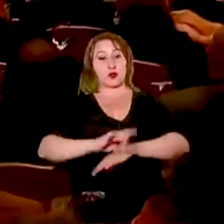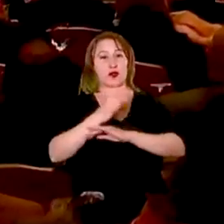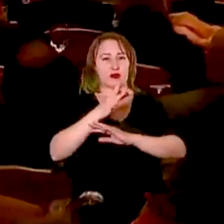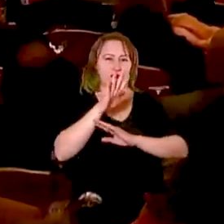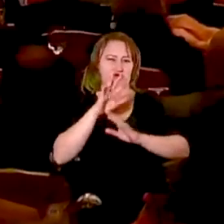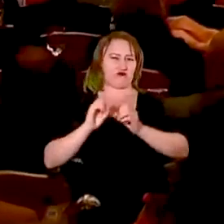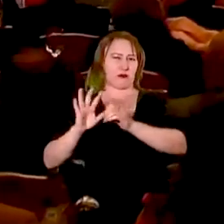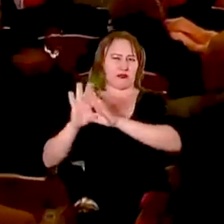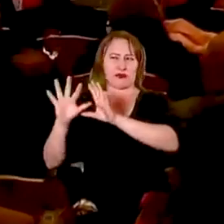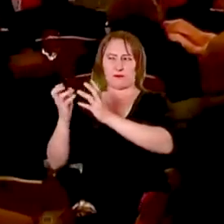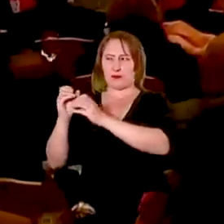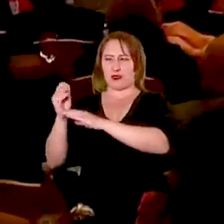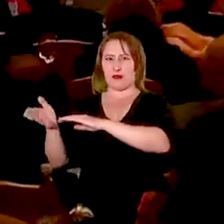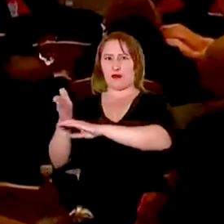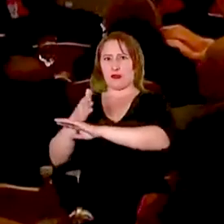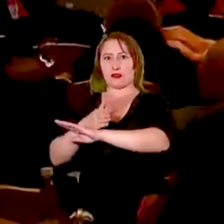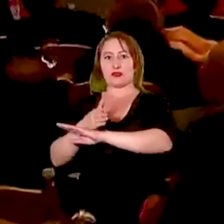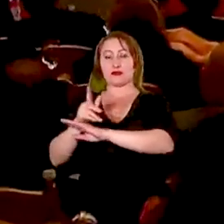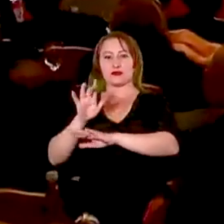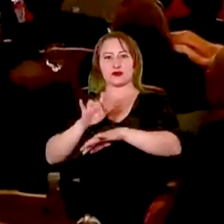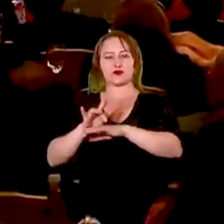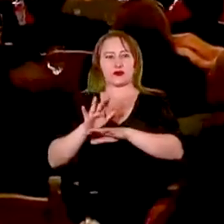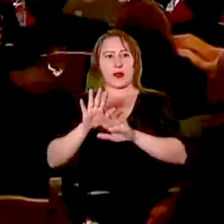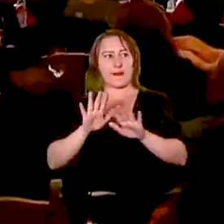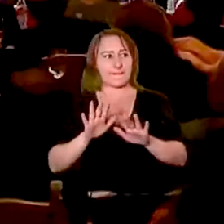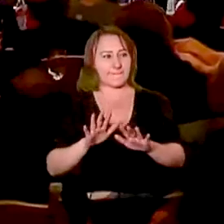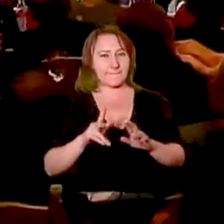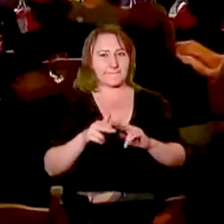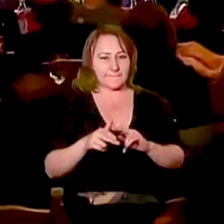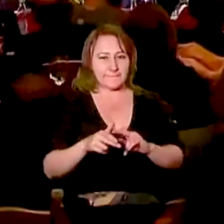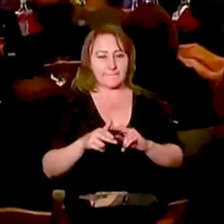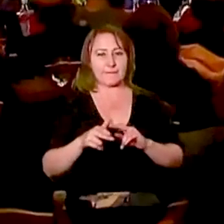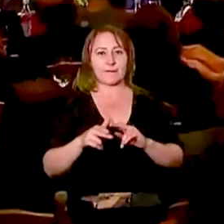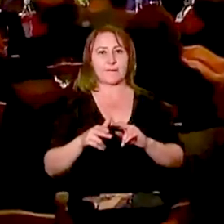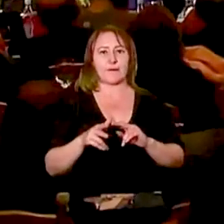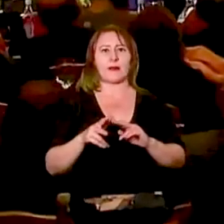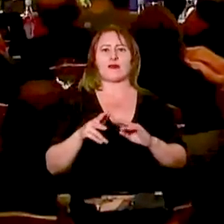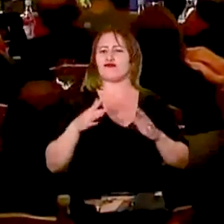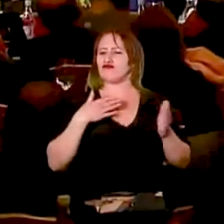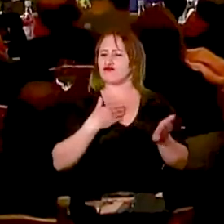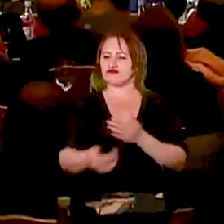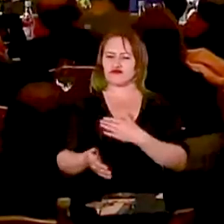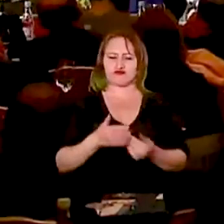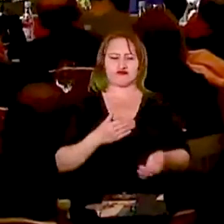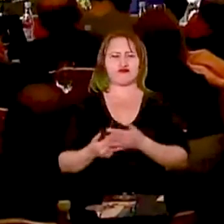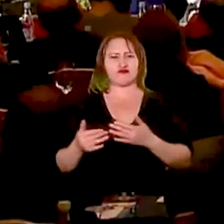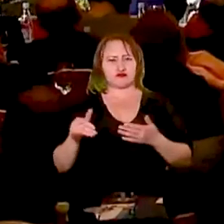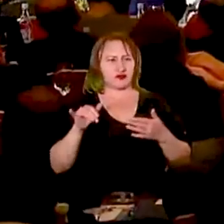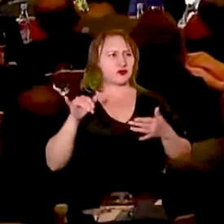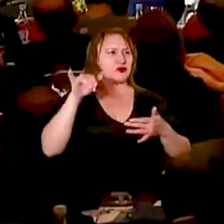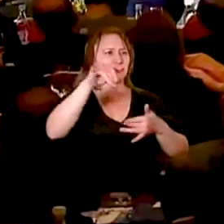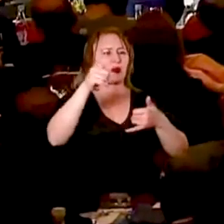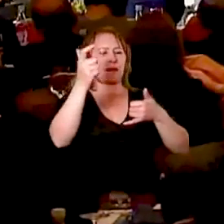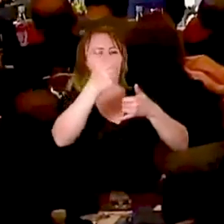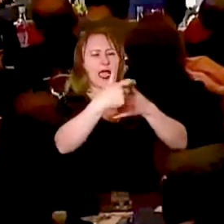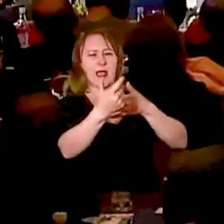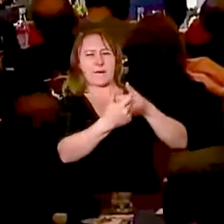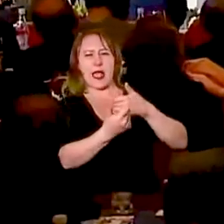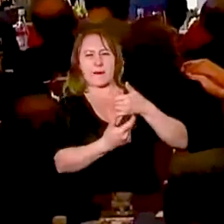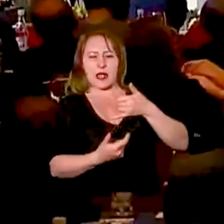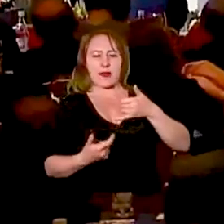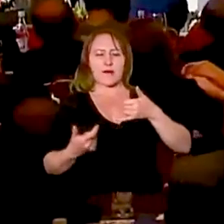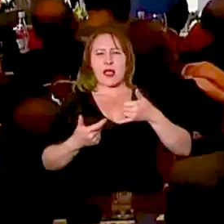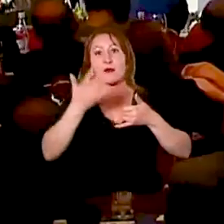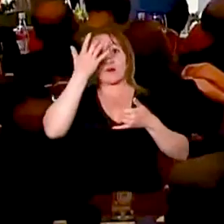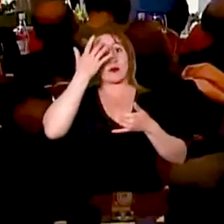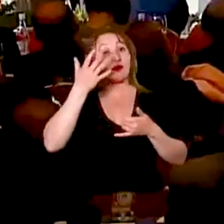por la pandemia tuvimos que limitarnos un poco, a pesar de ello, viajamos porque consideramos que la presencia